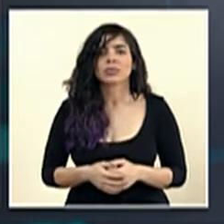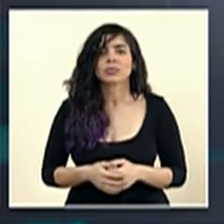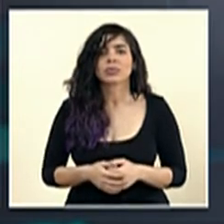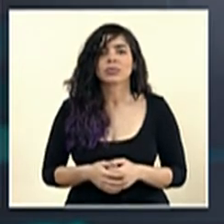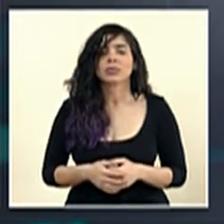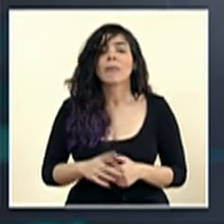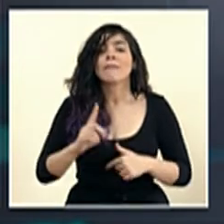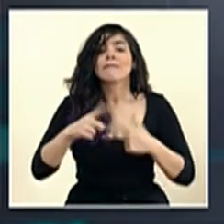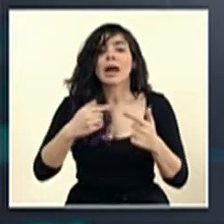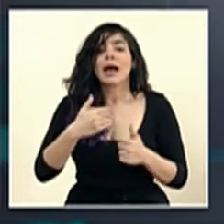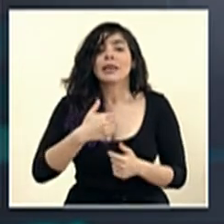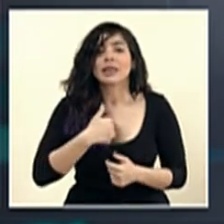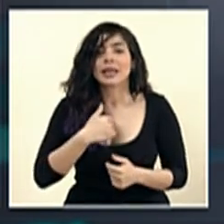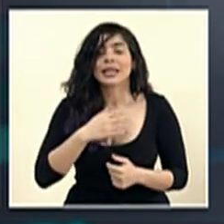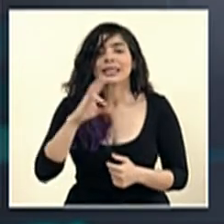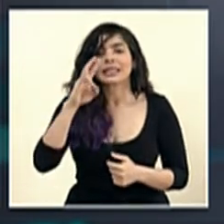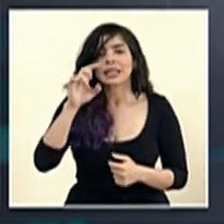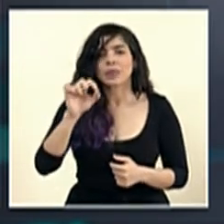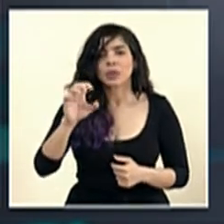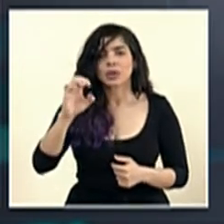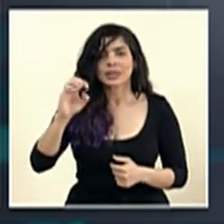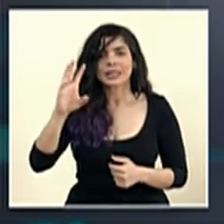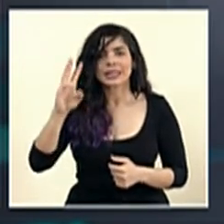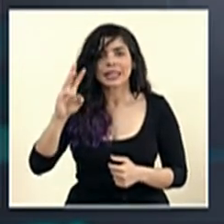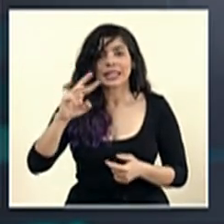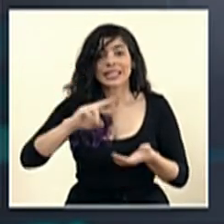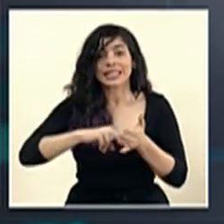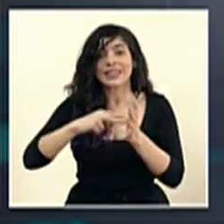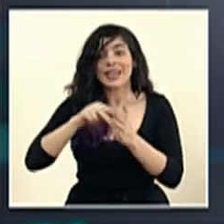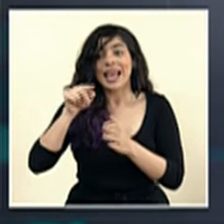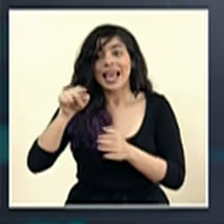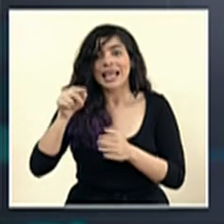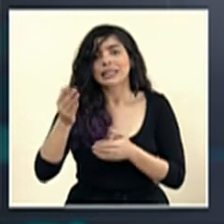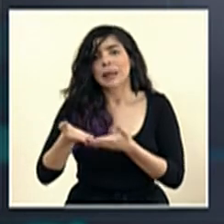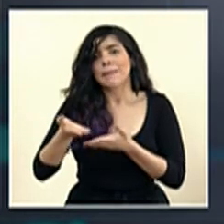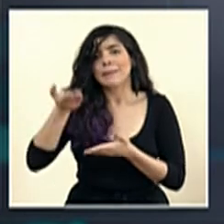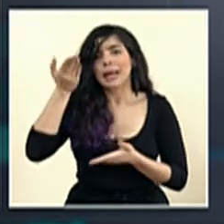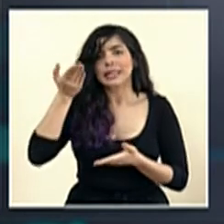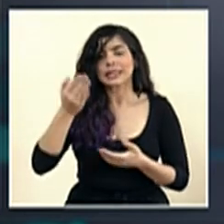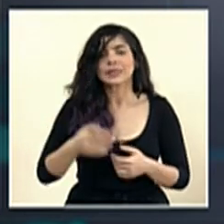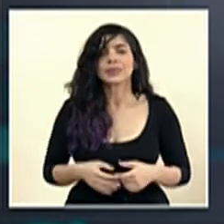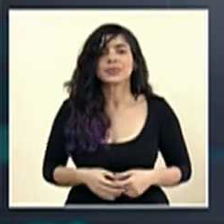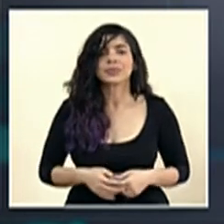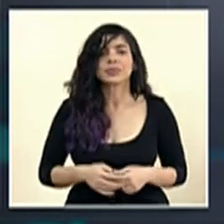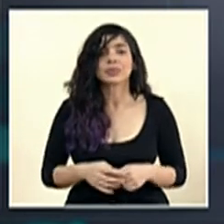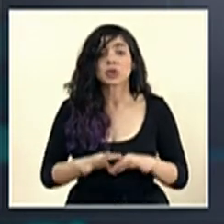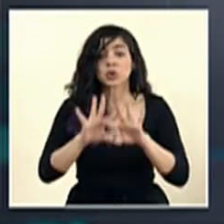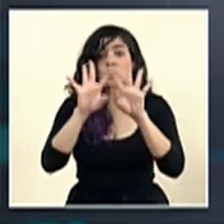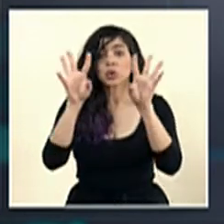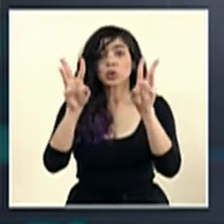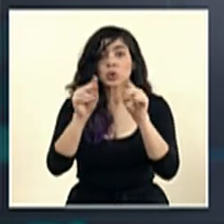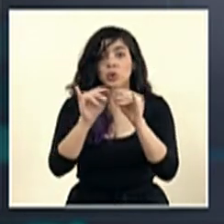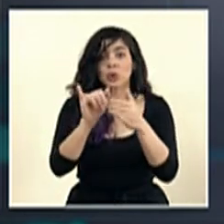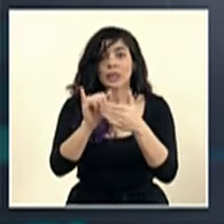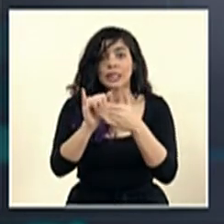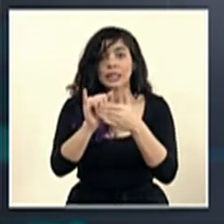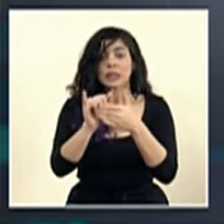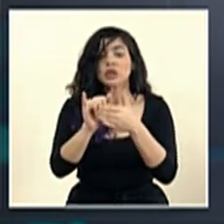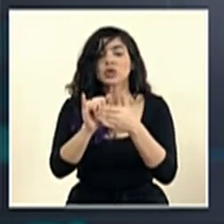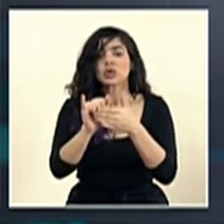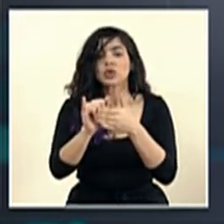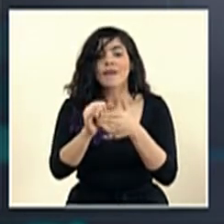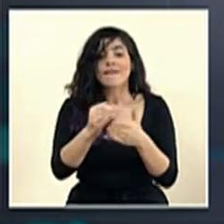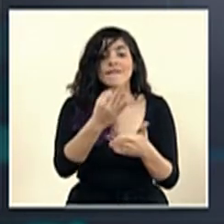un 7.06. Estamos aumentando esa partida. Y de eso pasamos de